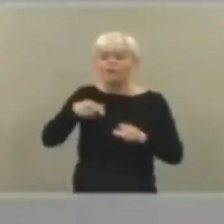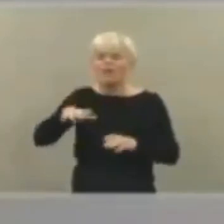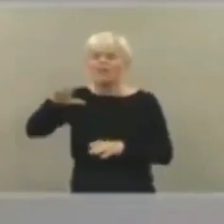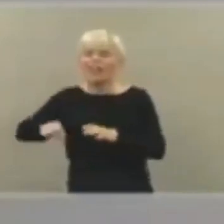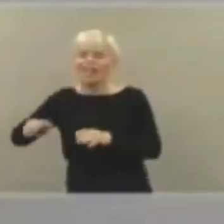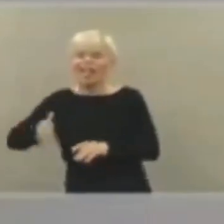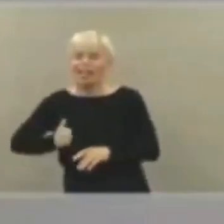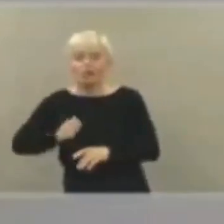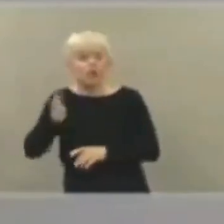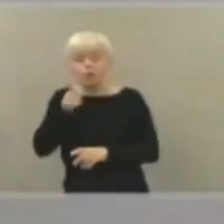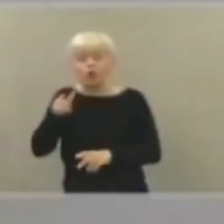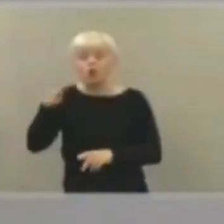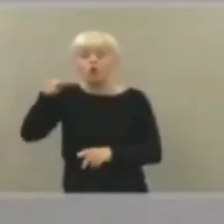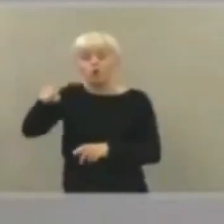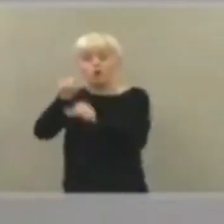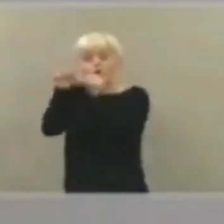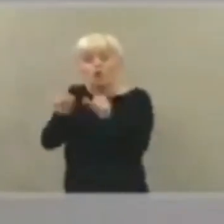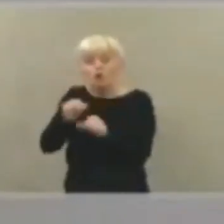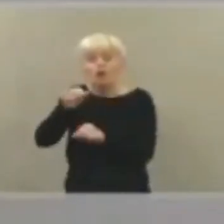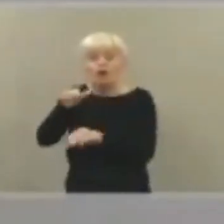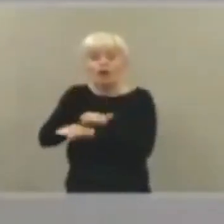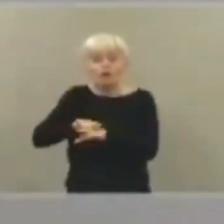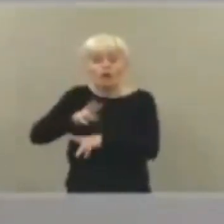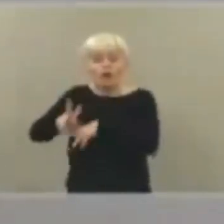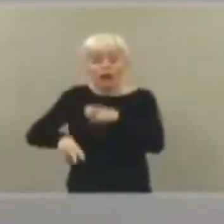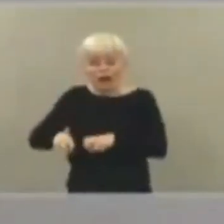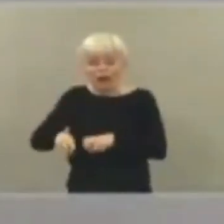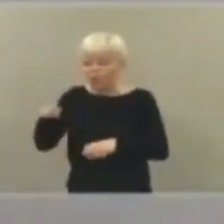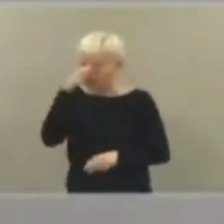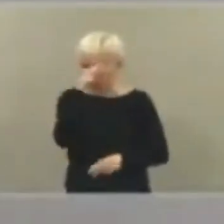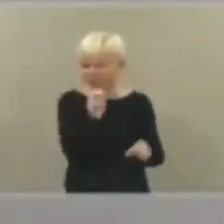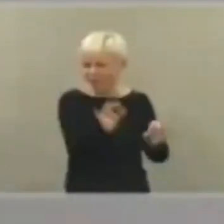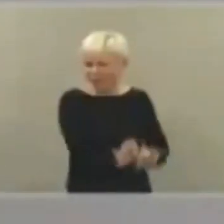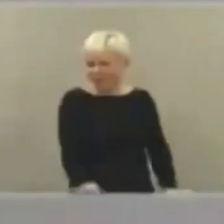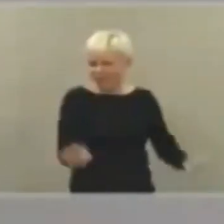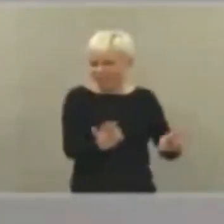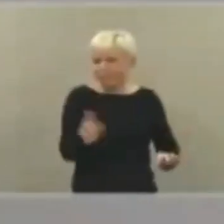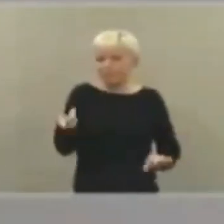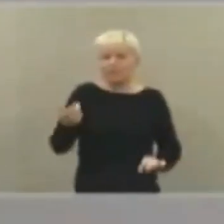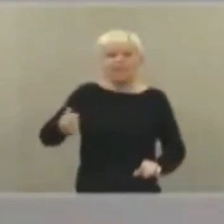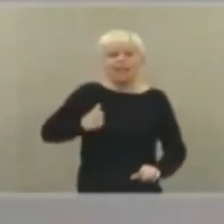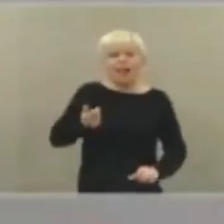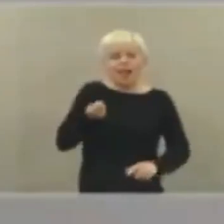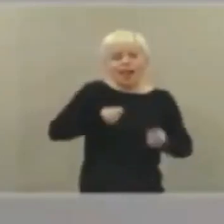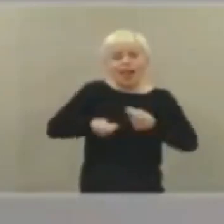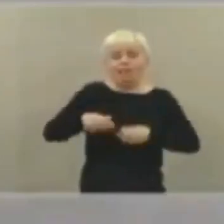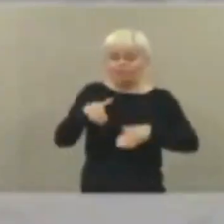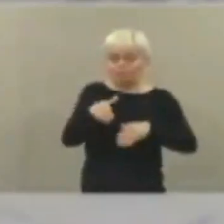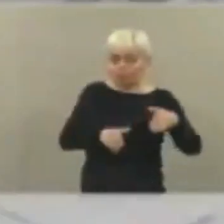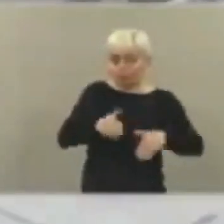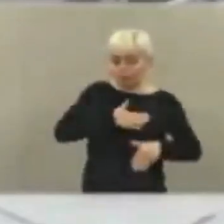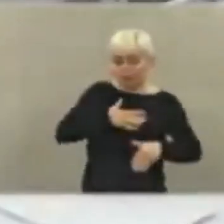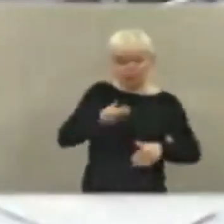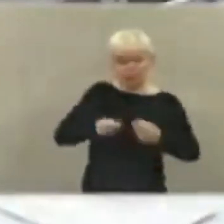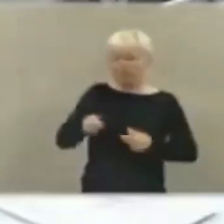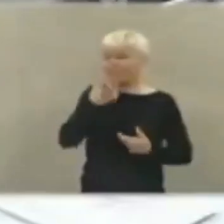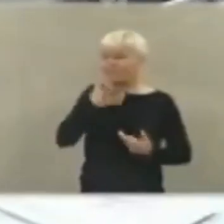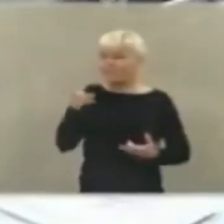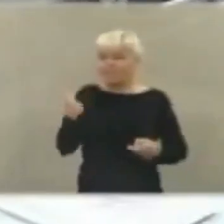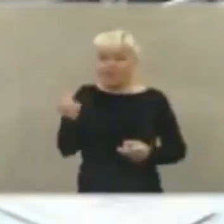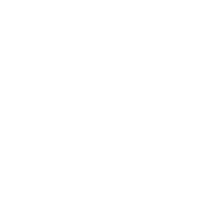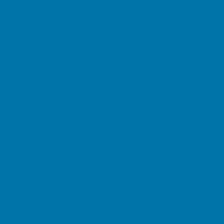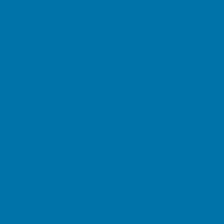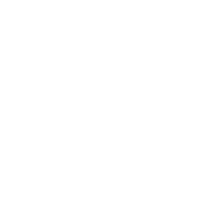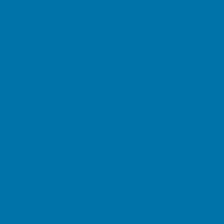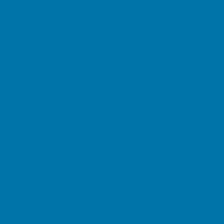sino para regenerar su forma de gobernar. Dejen de traficar con nuestros votos. No todo vale. No